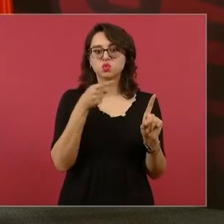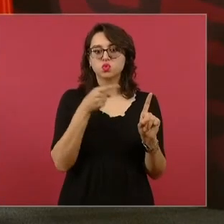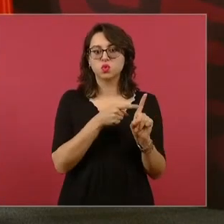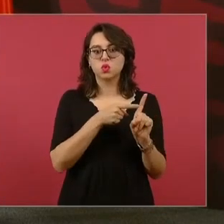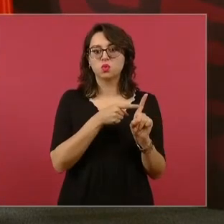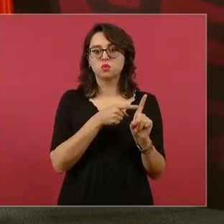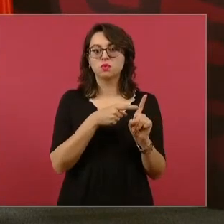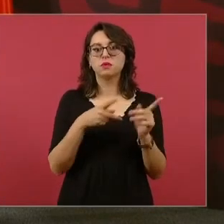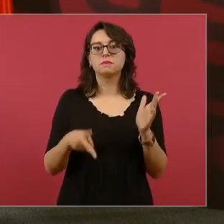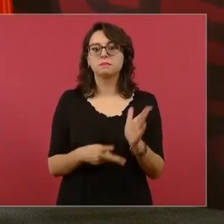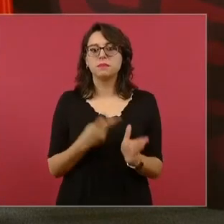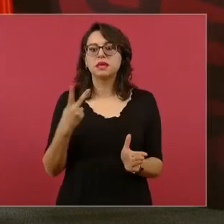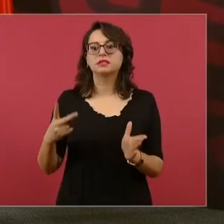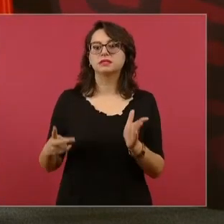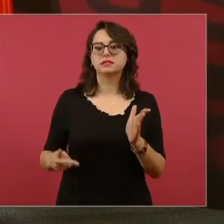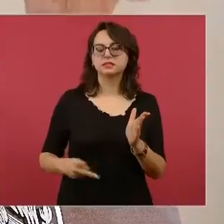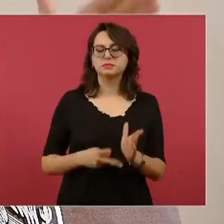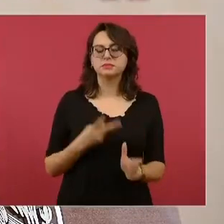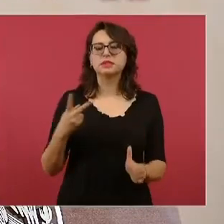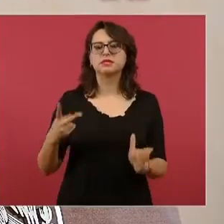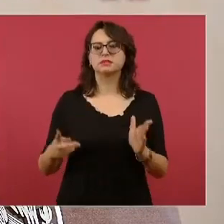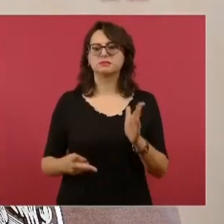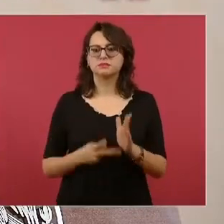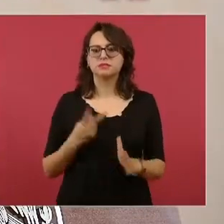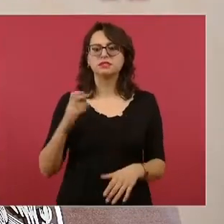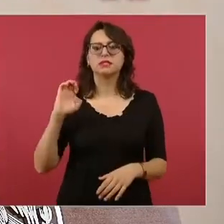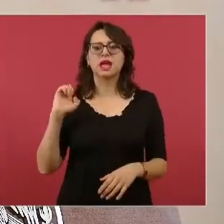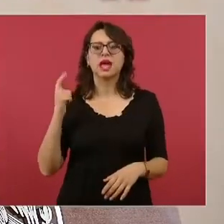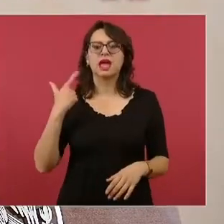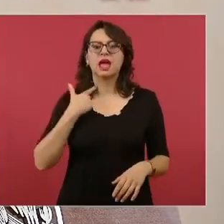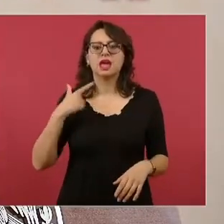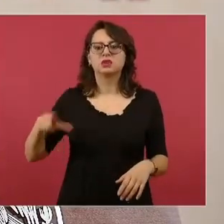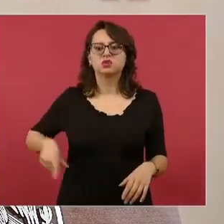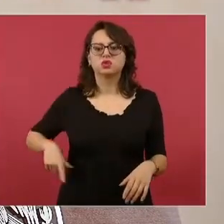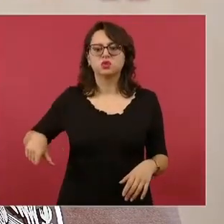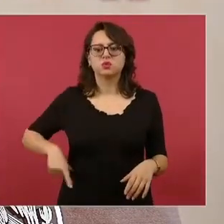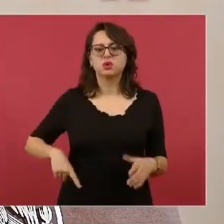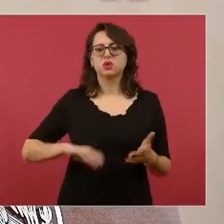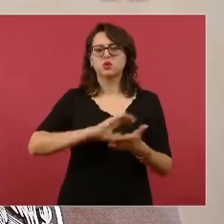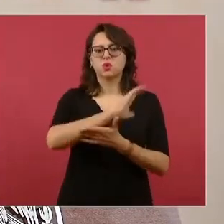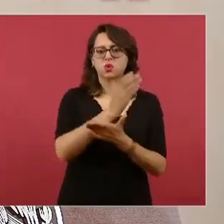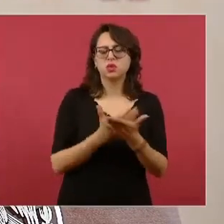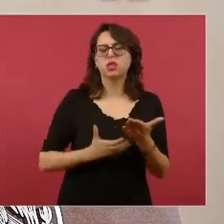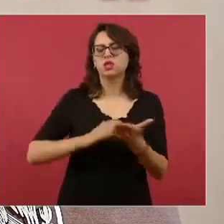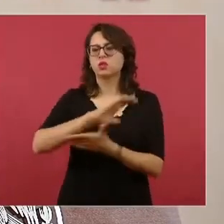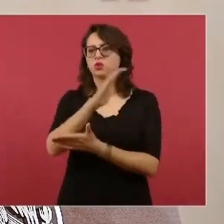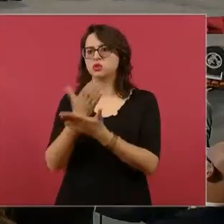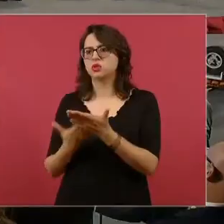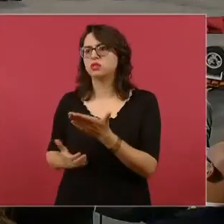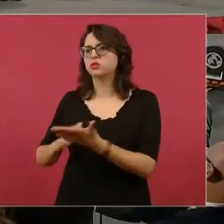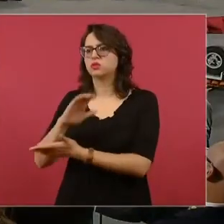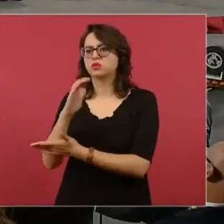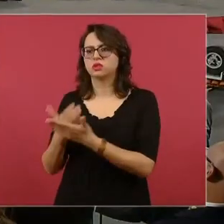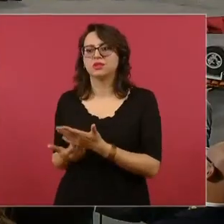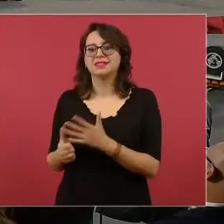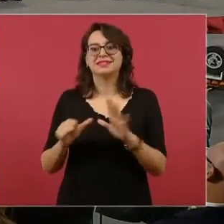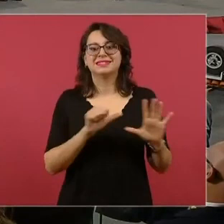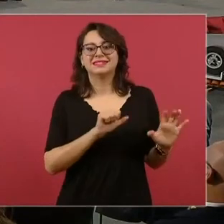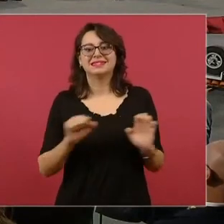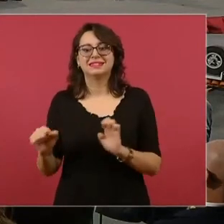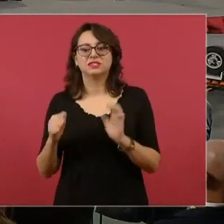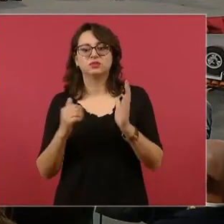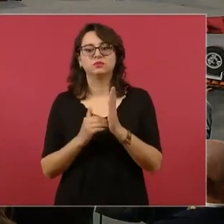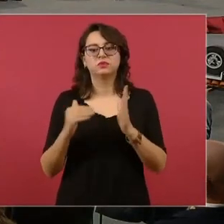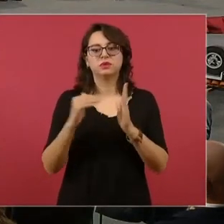refiere a tenido contratos o tuvo contratos en la pasada administración por más de 600 millones de pesos en distintas dependencias,